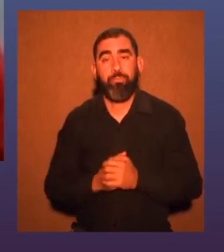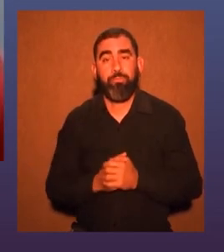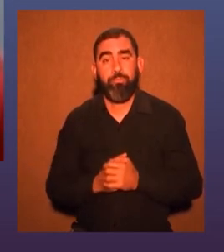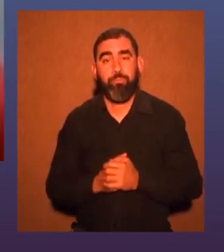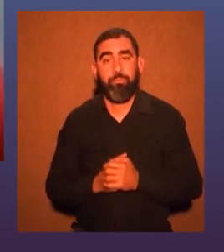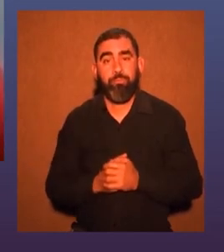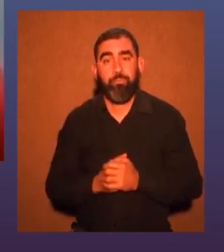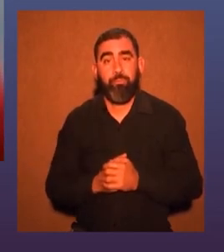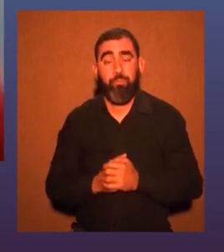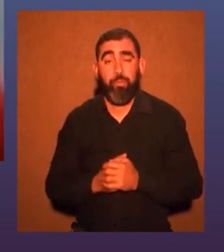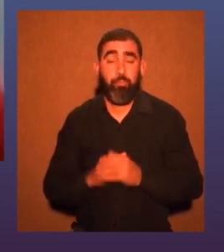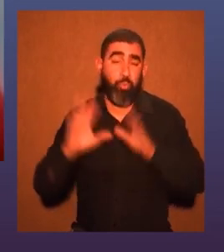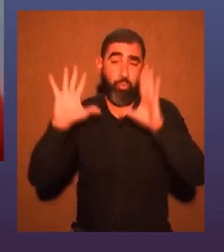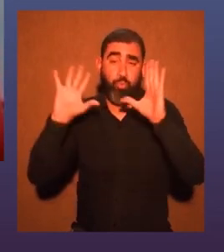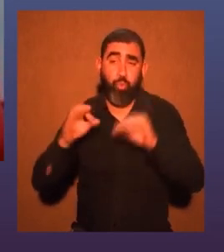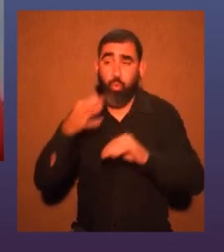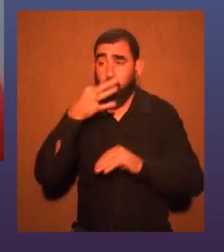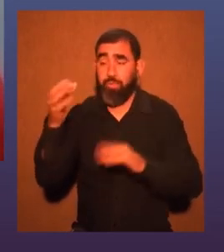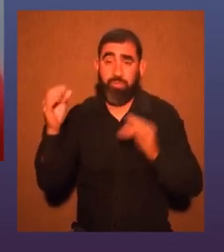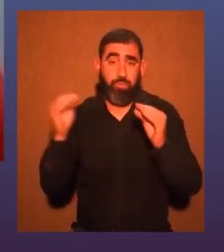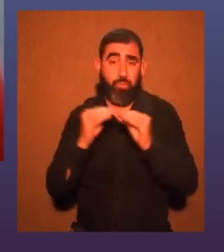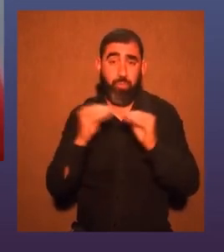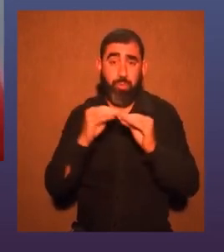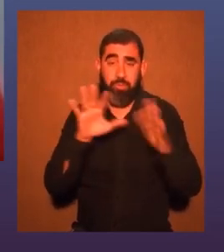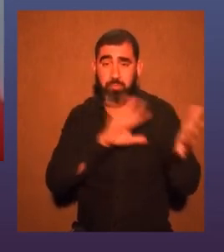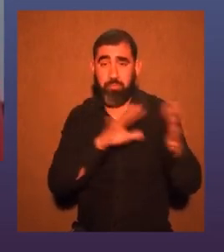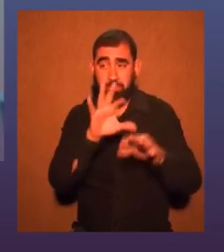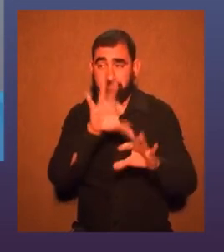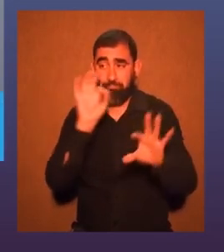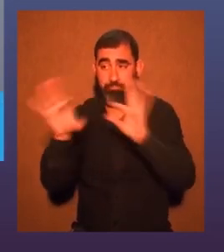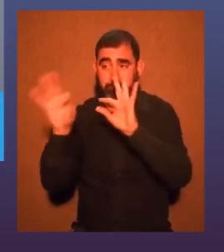Bueno, tomando un poco todo lo que dijeron todos los compañeros acá,